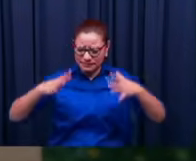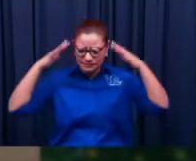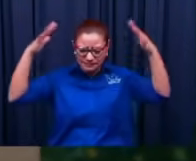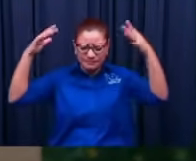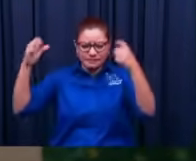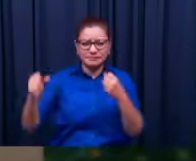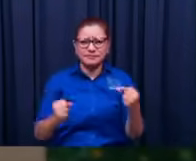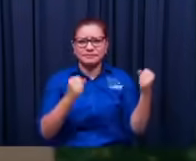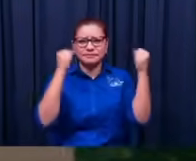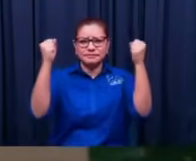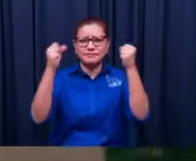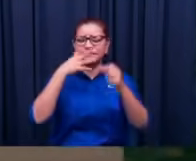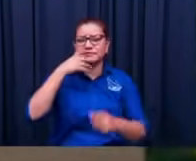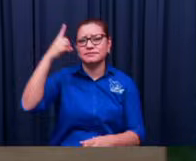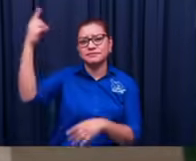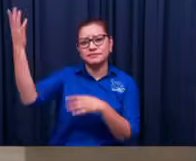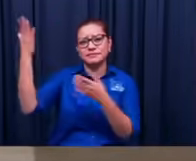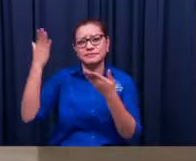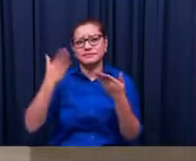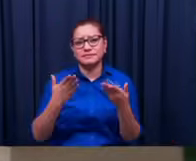Dios.